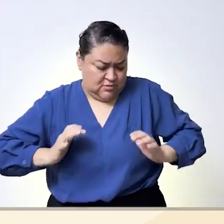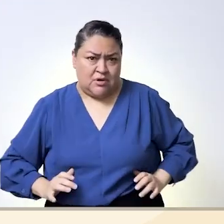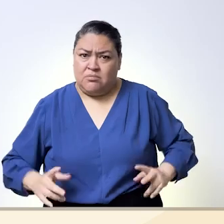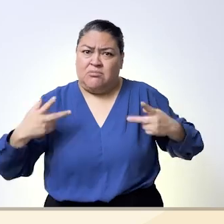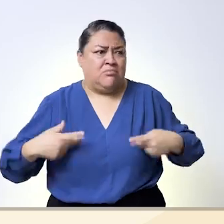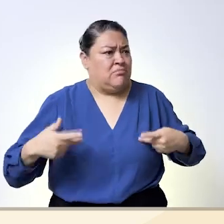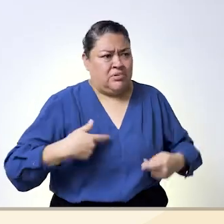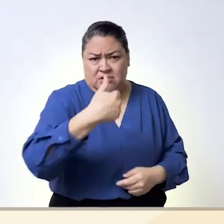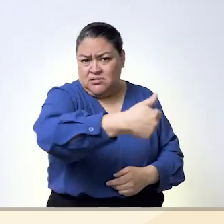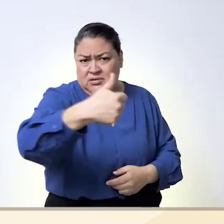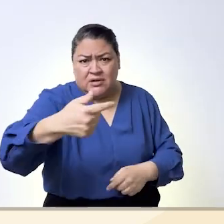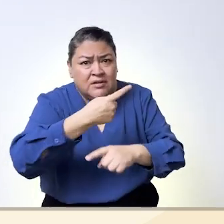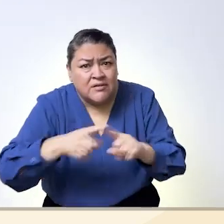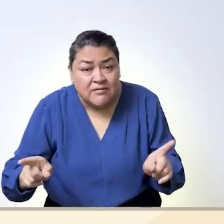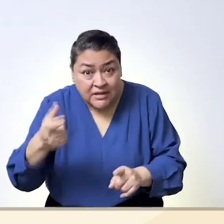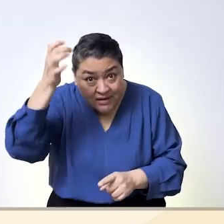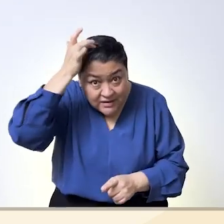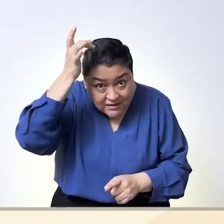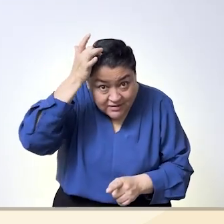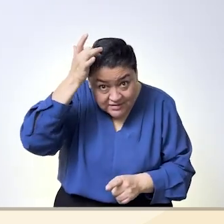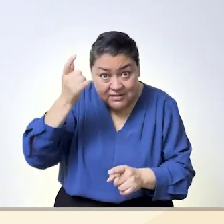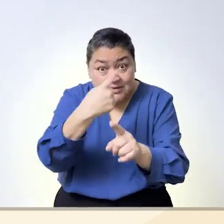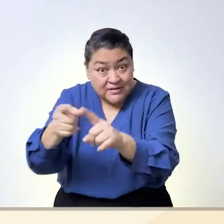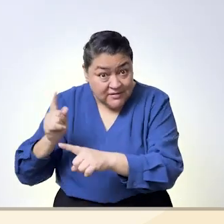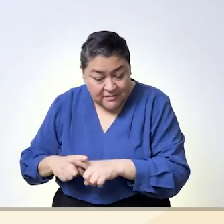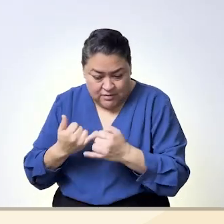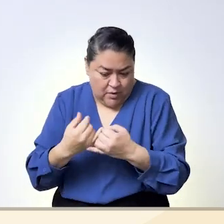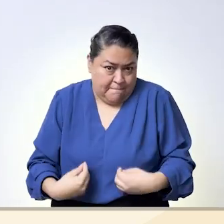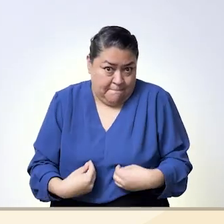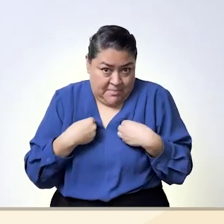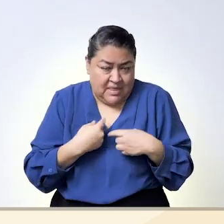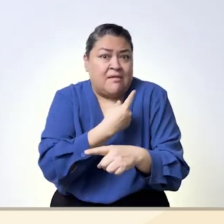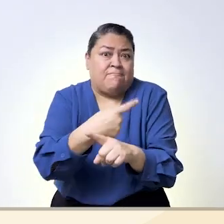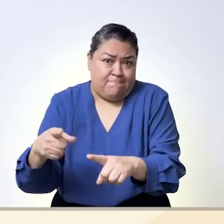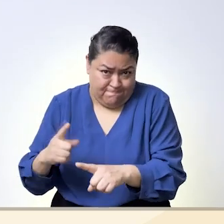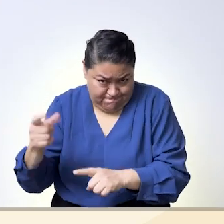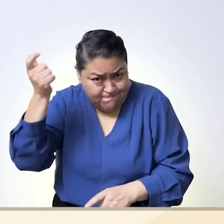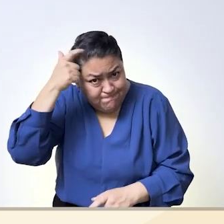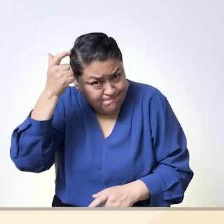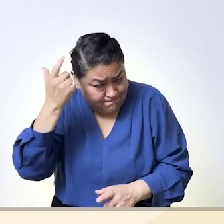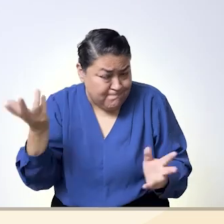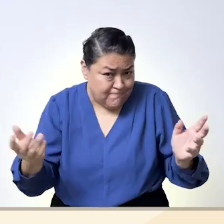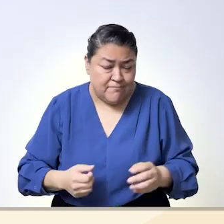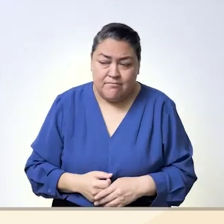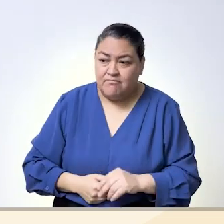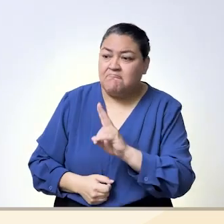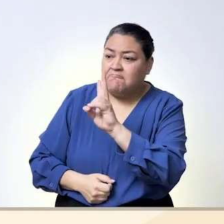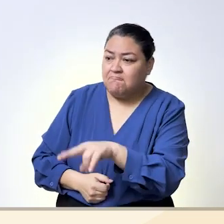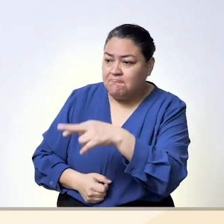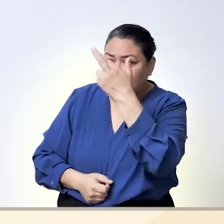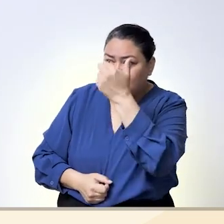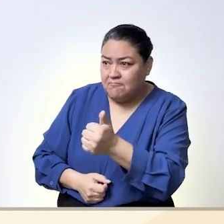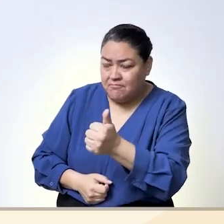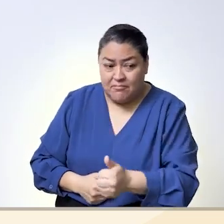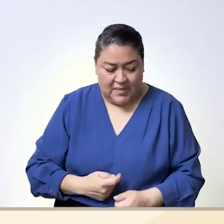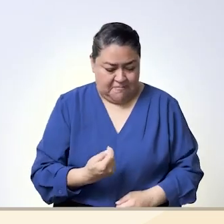potencia de los cuerpos como personas, de nuestras mentes, de nuestra forma de vivir nuestra existencia, ¿no? Eso es importantísimo y creo